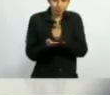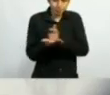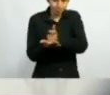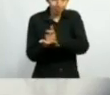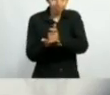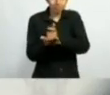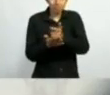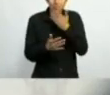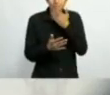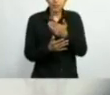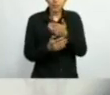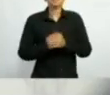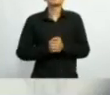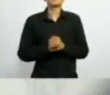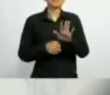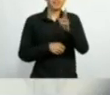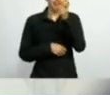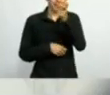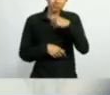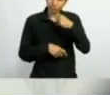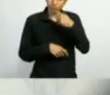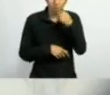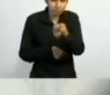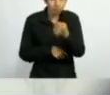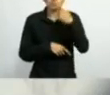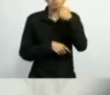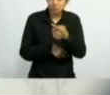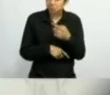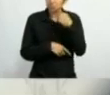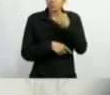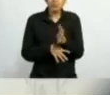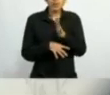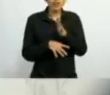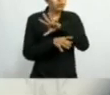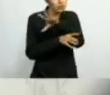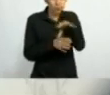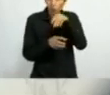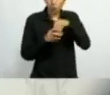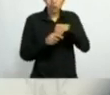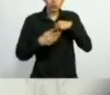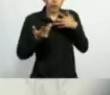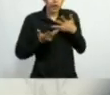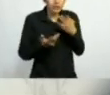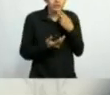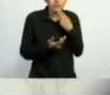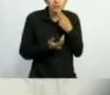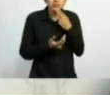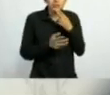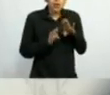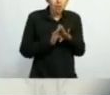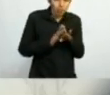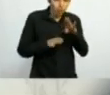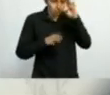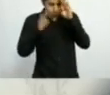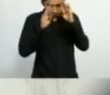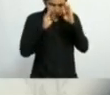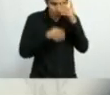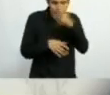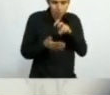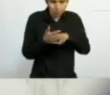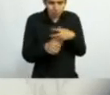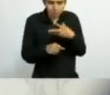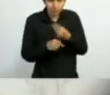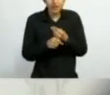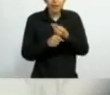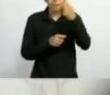Como lo hemos venido precisando, vamos a utilizar todos los recursos que estén a nuestro alcance para enfrentar